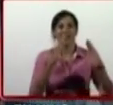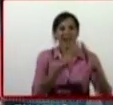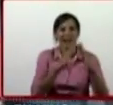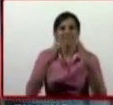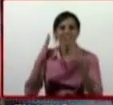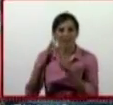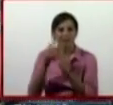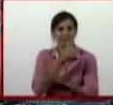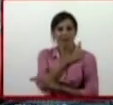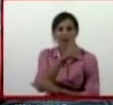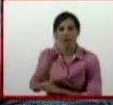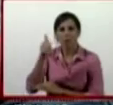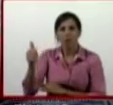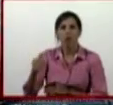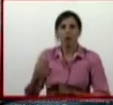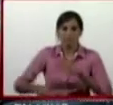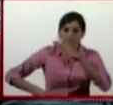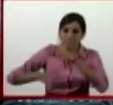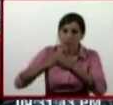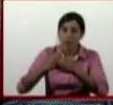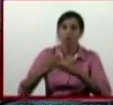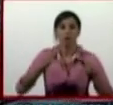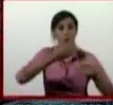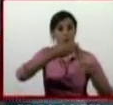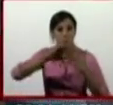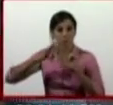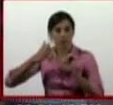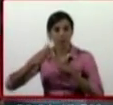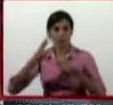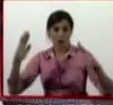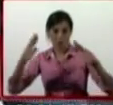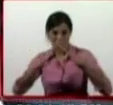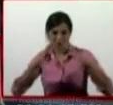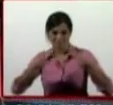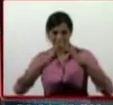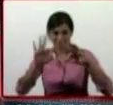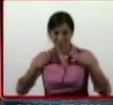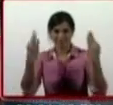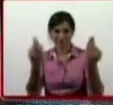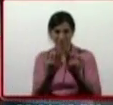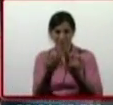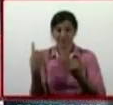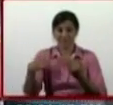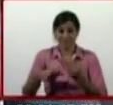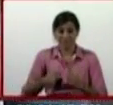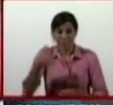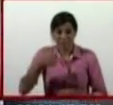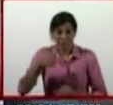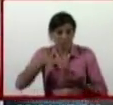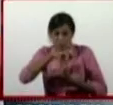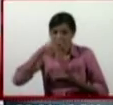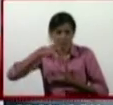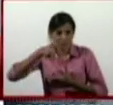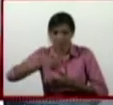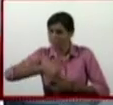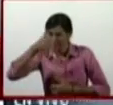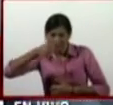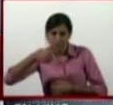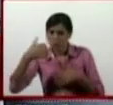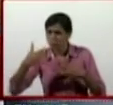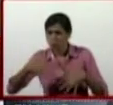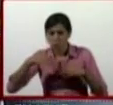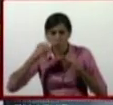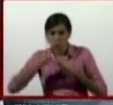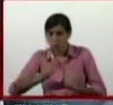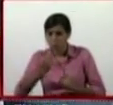eso? Vamos a la comunidad y el hogar que tenga más necesidad, con la encuesta que estamos